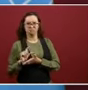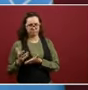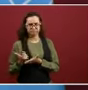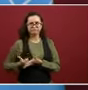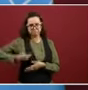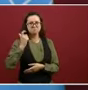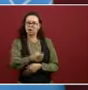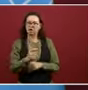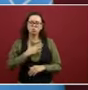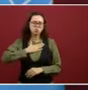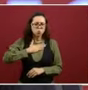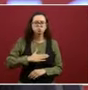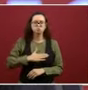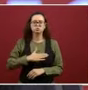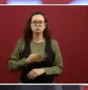muy